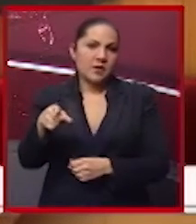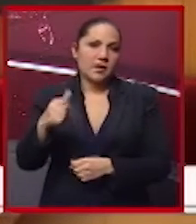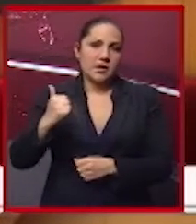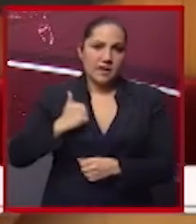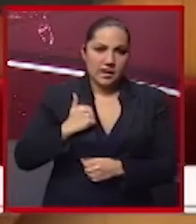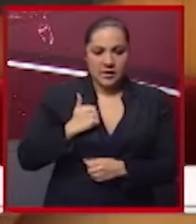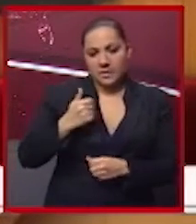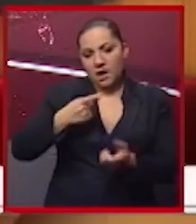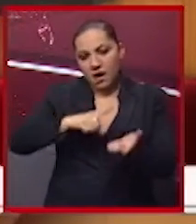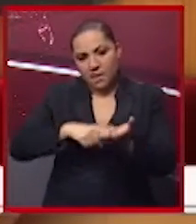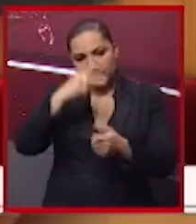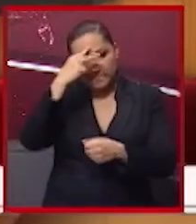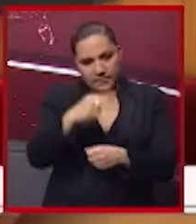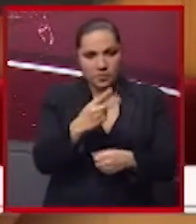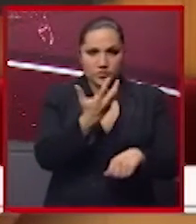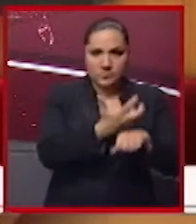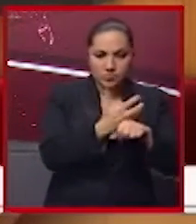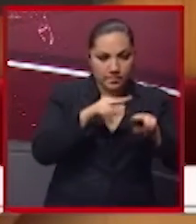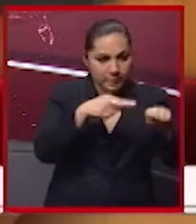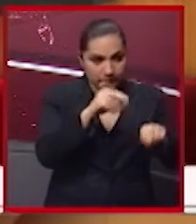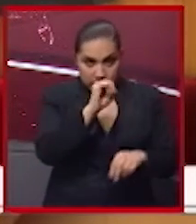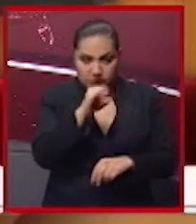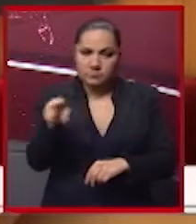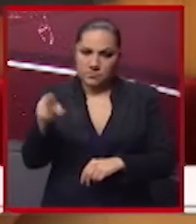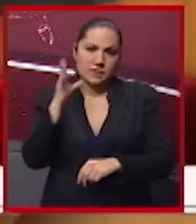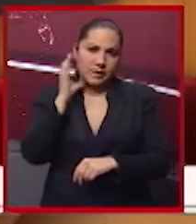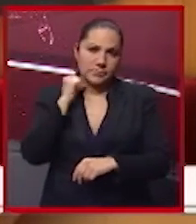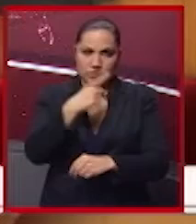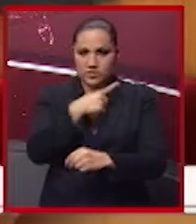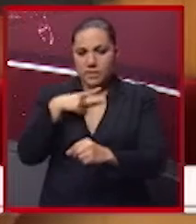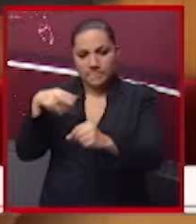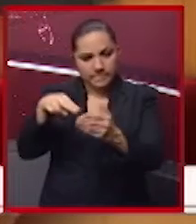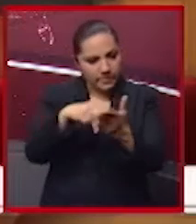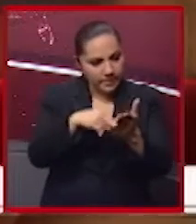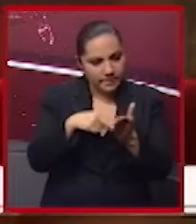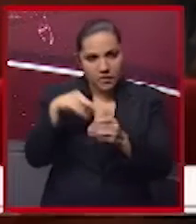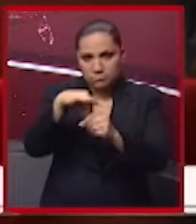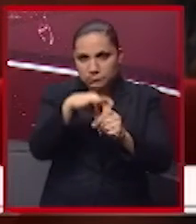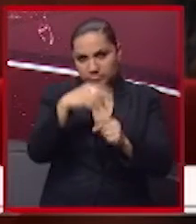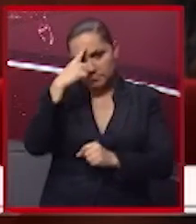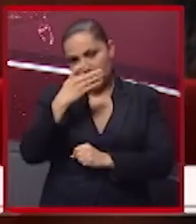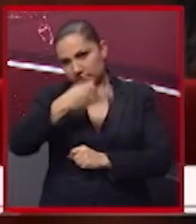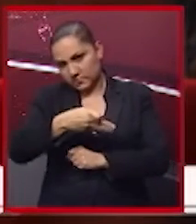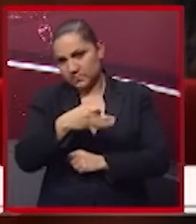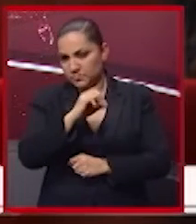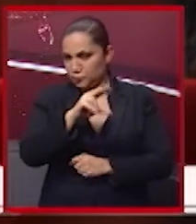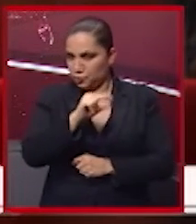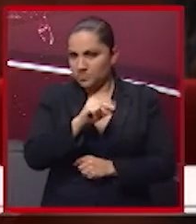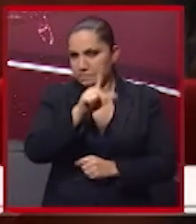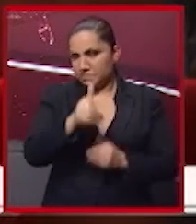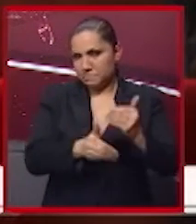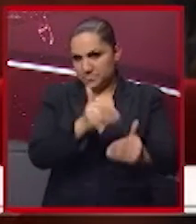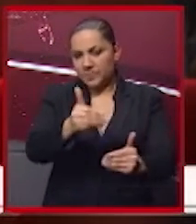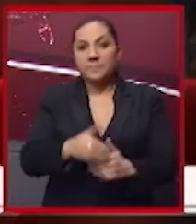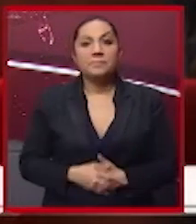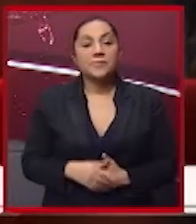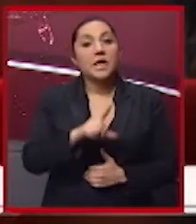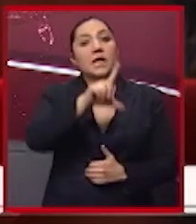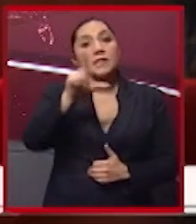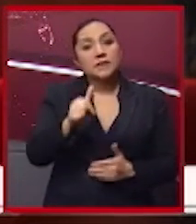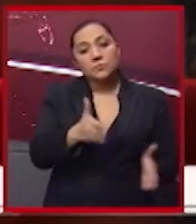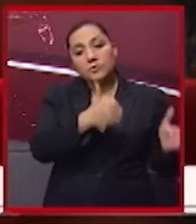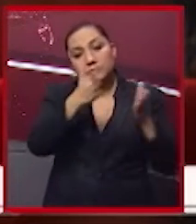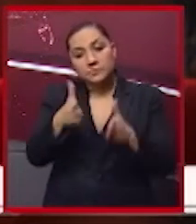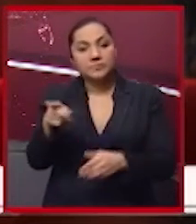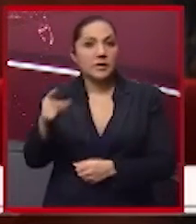actual legislatura lo ratifica o no. Bueno, vamos a continuar con esta comparecencia. Luego de su intervención, los senadores tomaron la palabra. El primero en hacerlo fue el senador